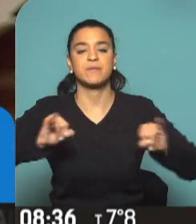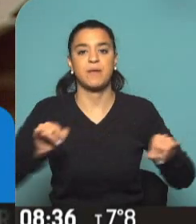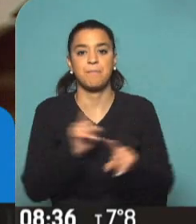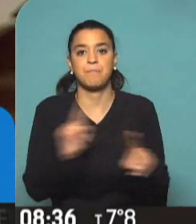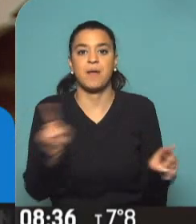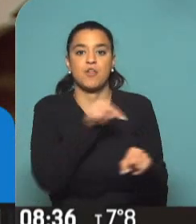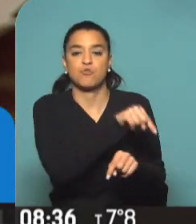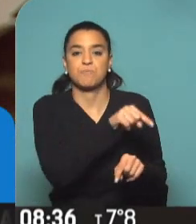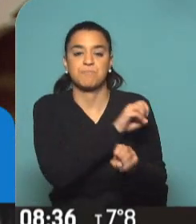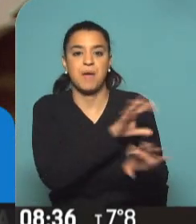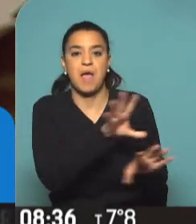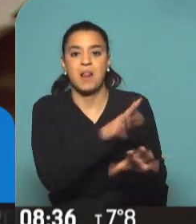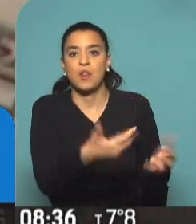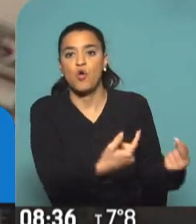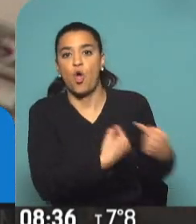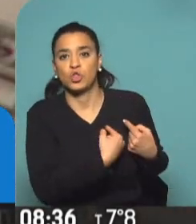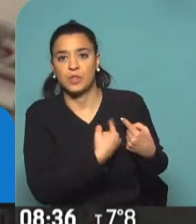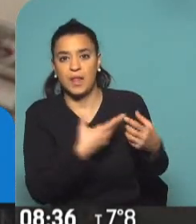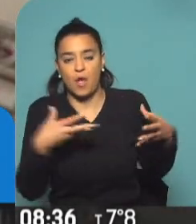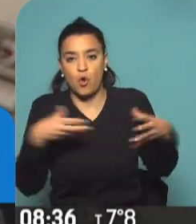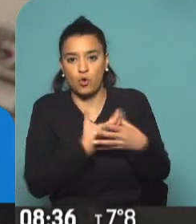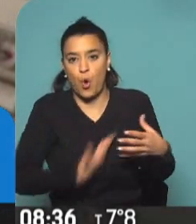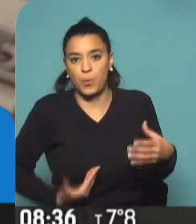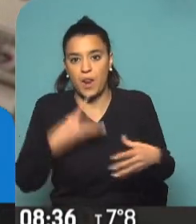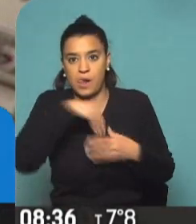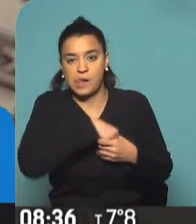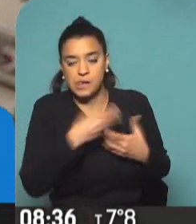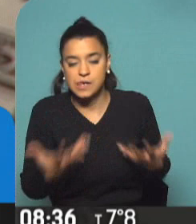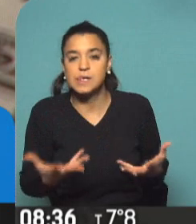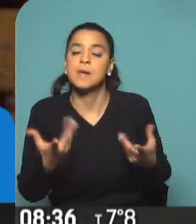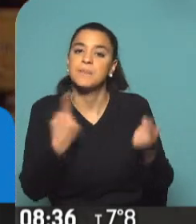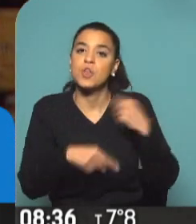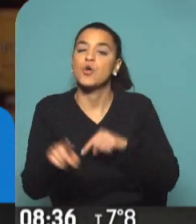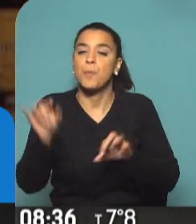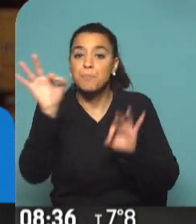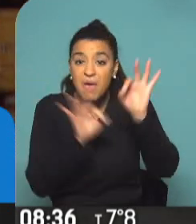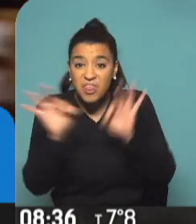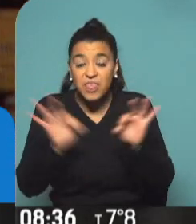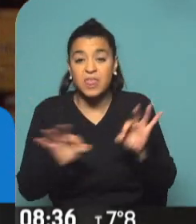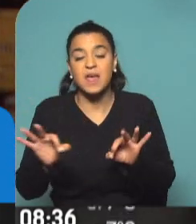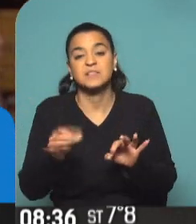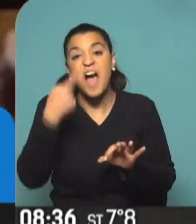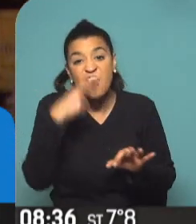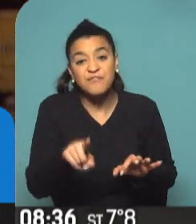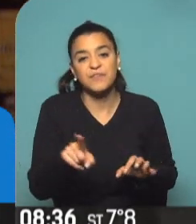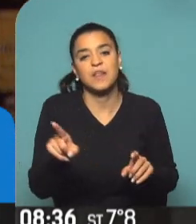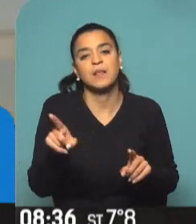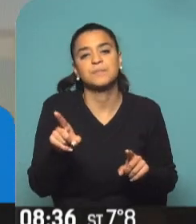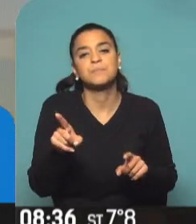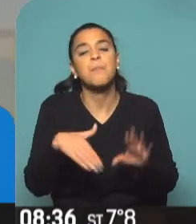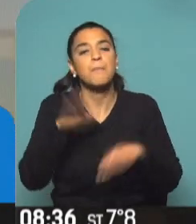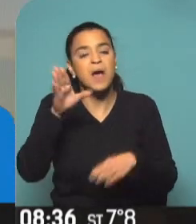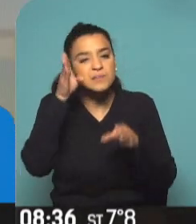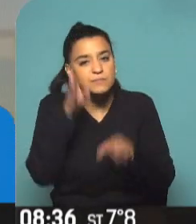verse arrastrado por esta ola en contra. Pero se han tomado medidas que finalmente no son son más